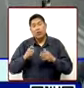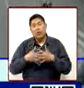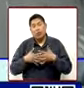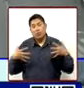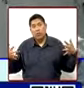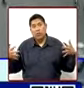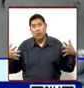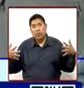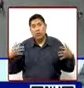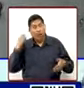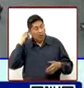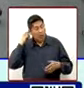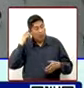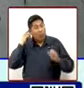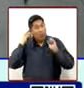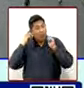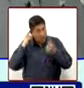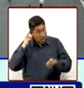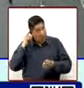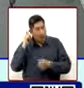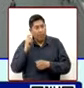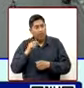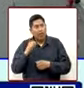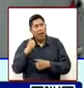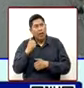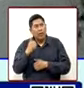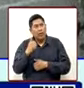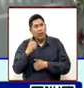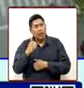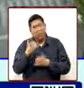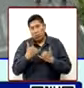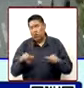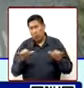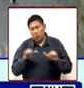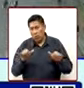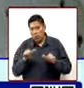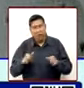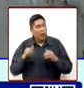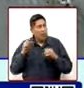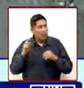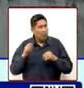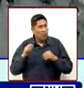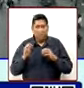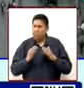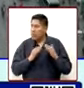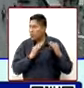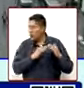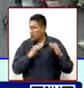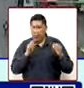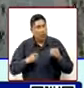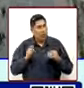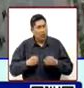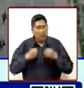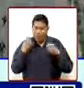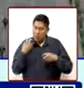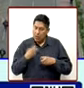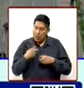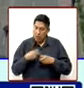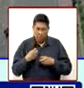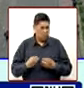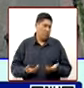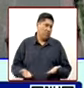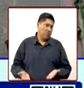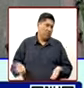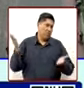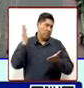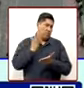hora es rentable el diálogo? A las 10 se ha instalado, yo espero que mañana ya la ciudad necesita. Estamos realmente en una situación tan difícil y ahora más